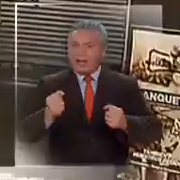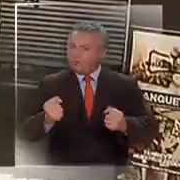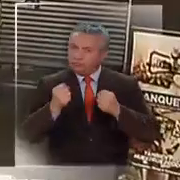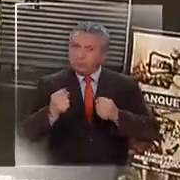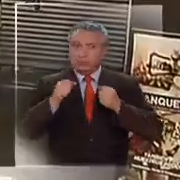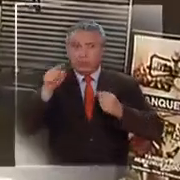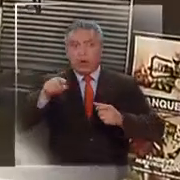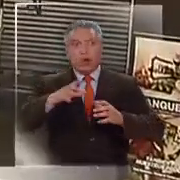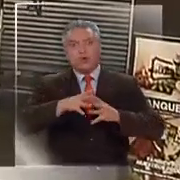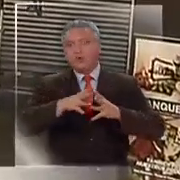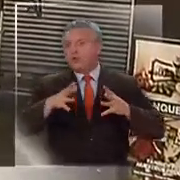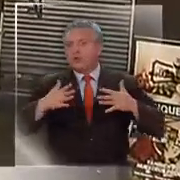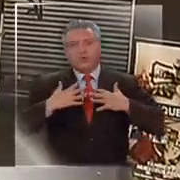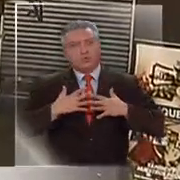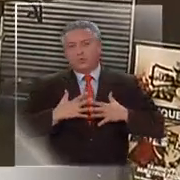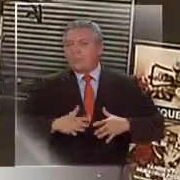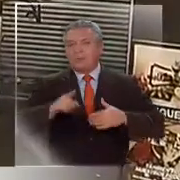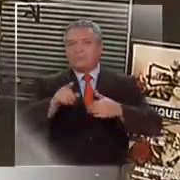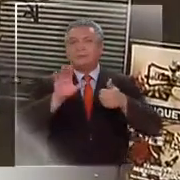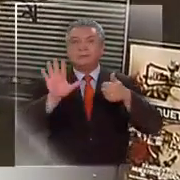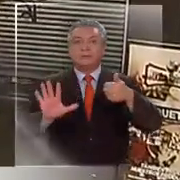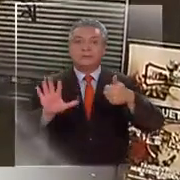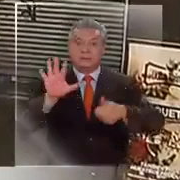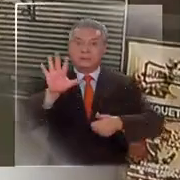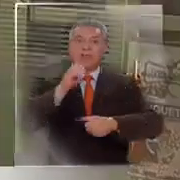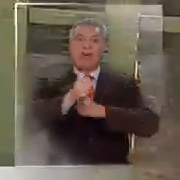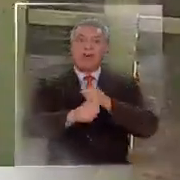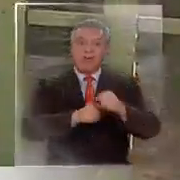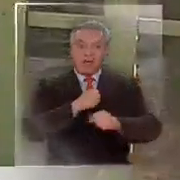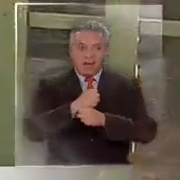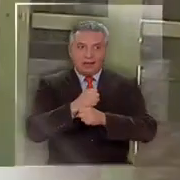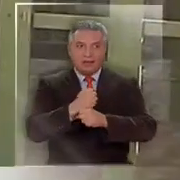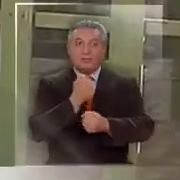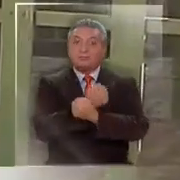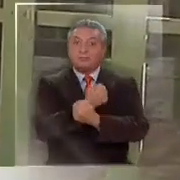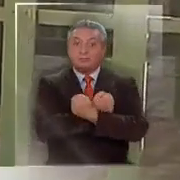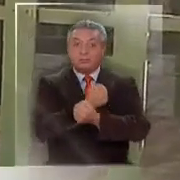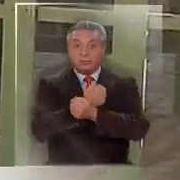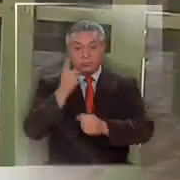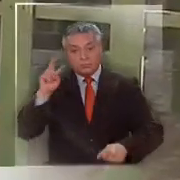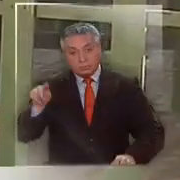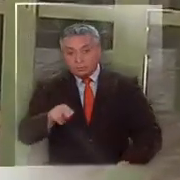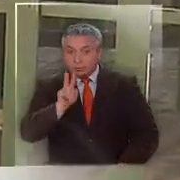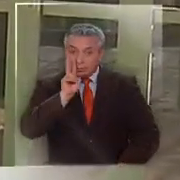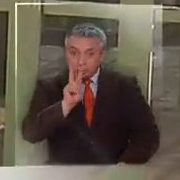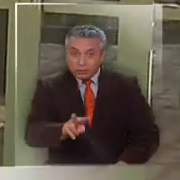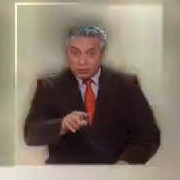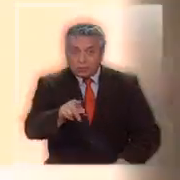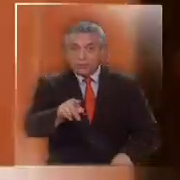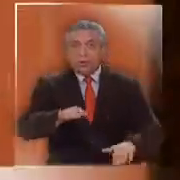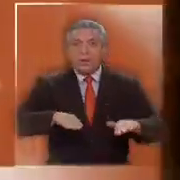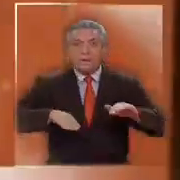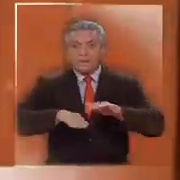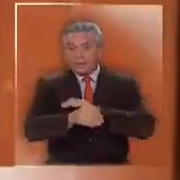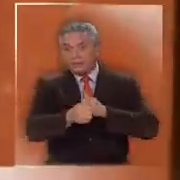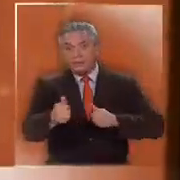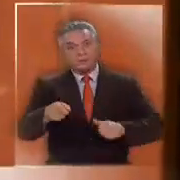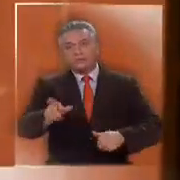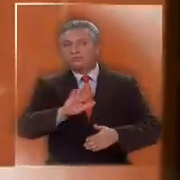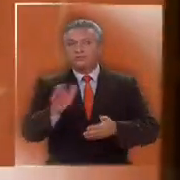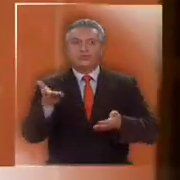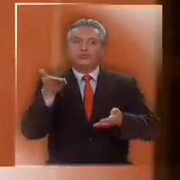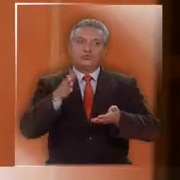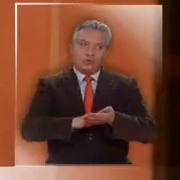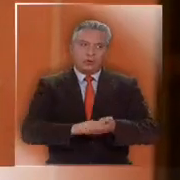fue demasiado para su cuerpo de 65 años. Carabineros lo encontró muerto afuera del metro. Entre todos le